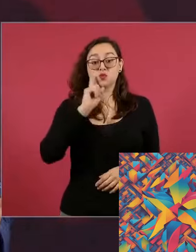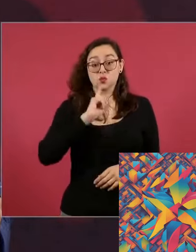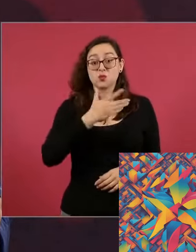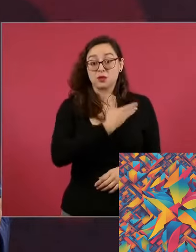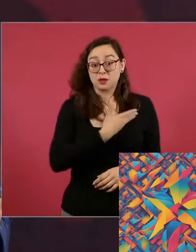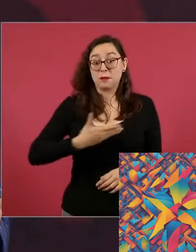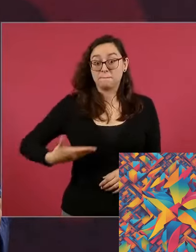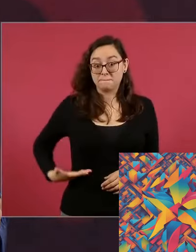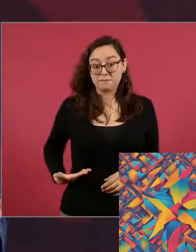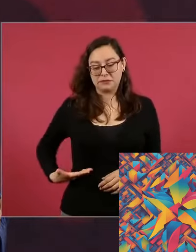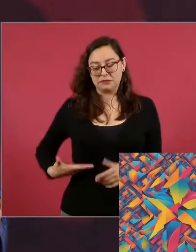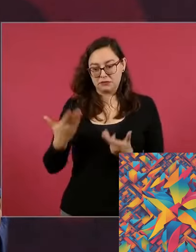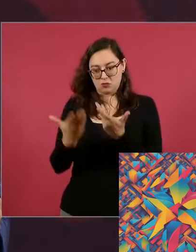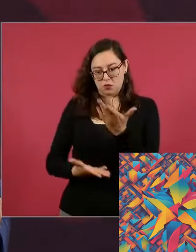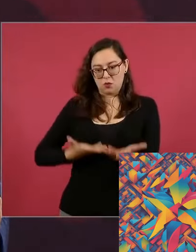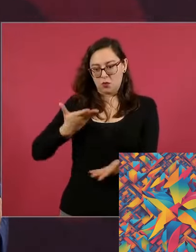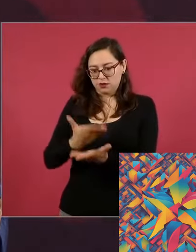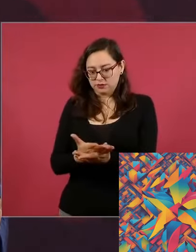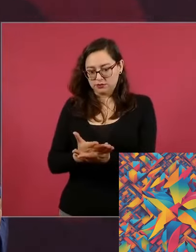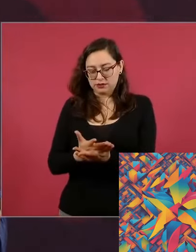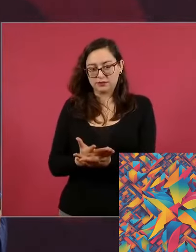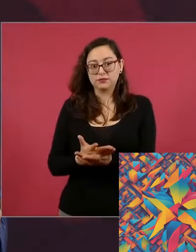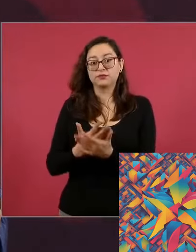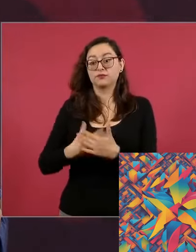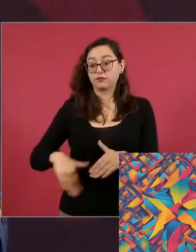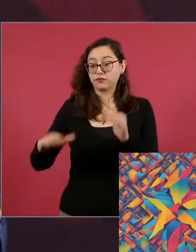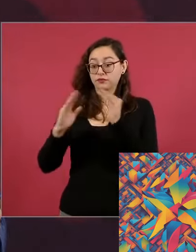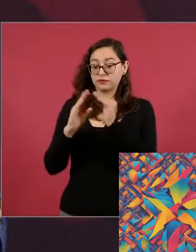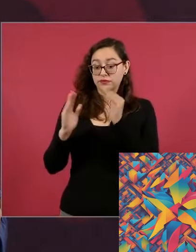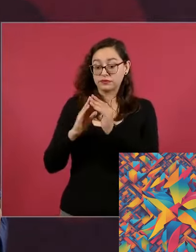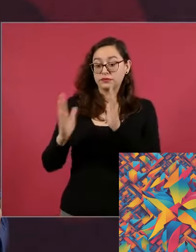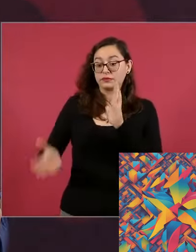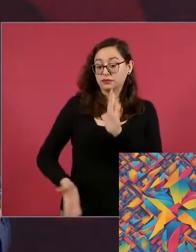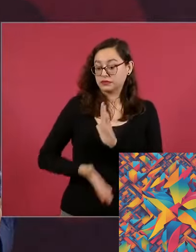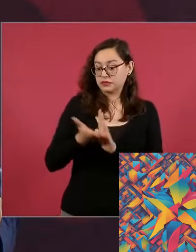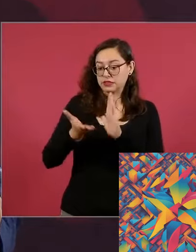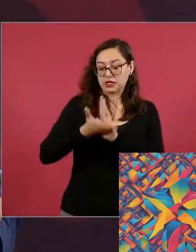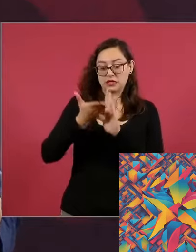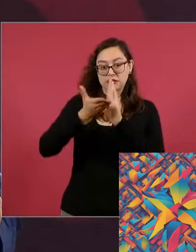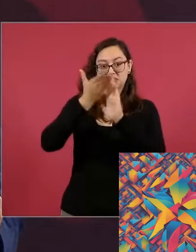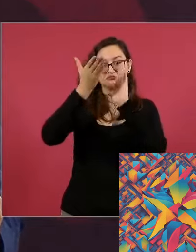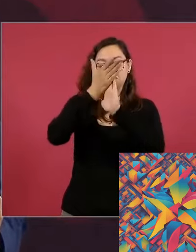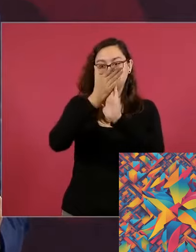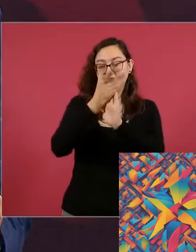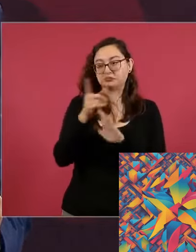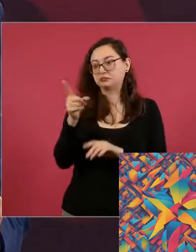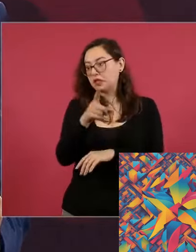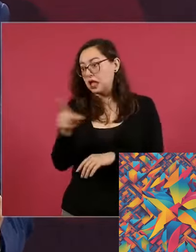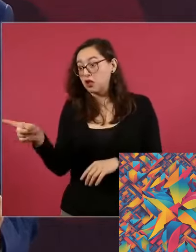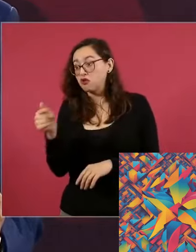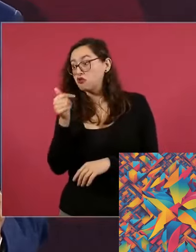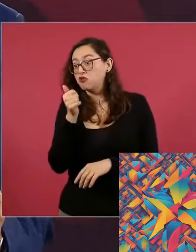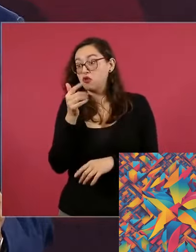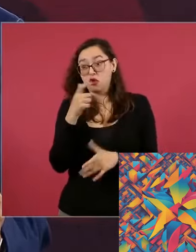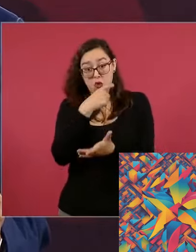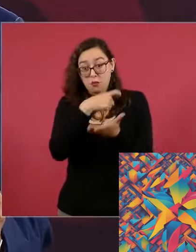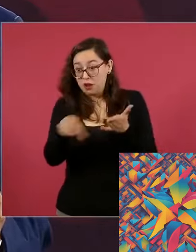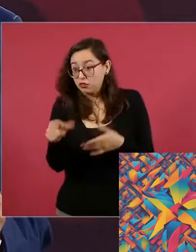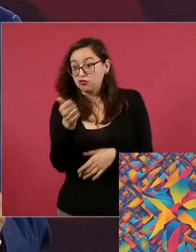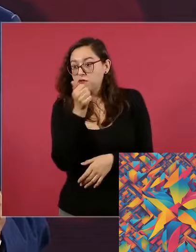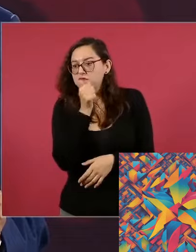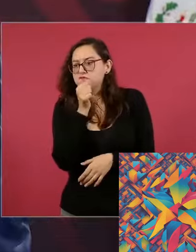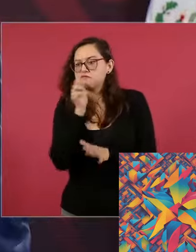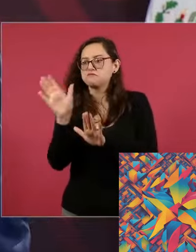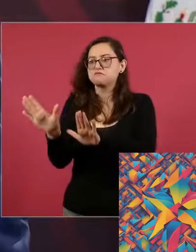buenas noticias para el futuro político de México en una reciente conferencia matutina el presidente Andrés Manuel López Obrador